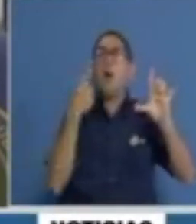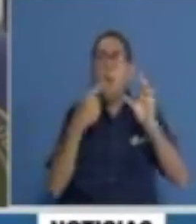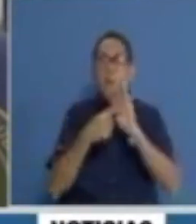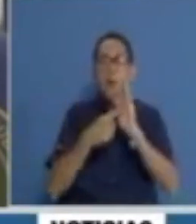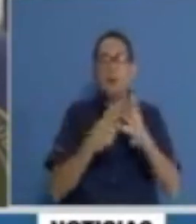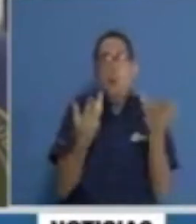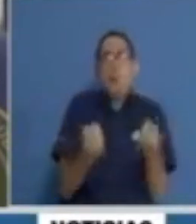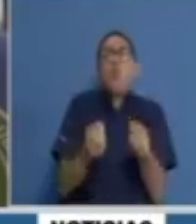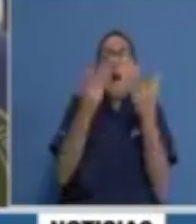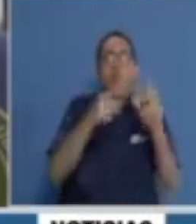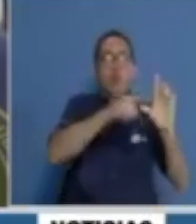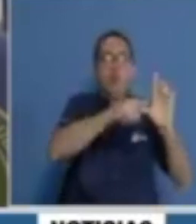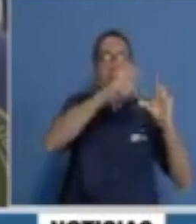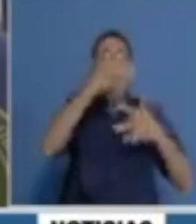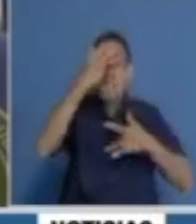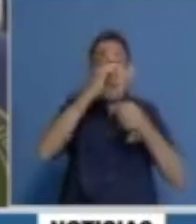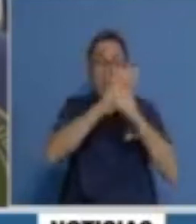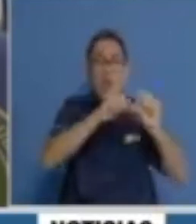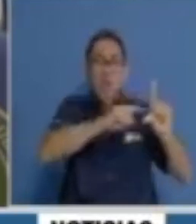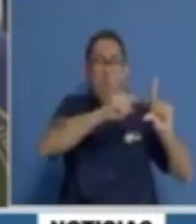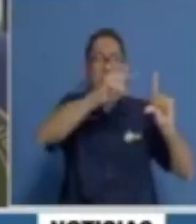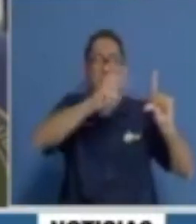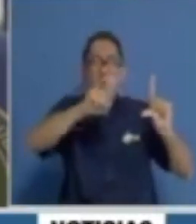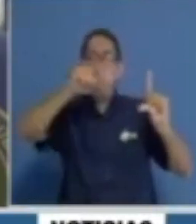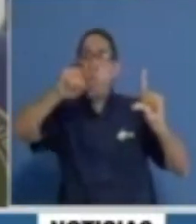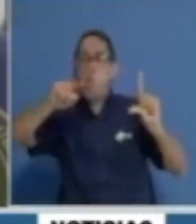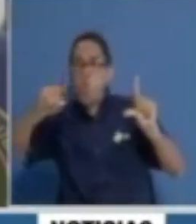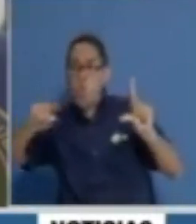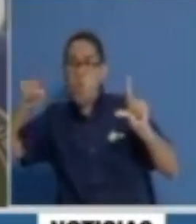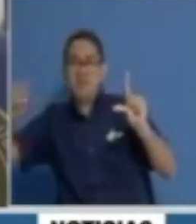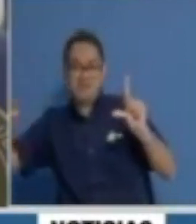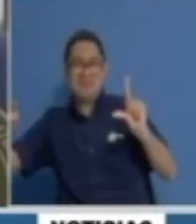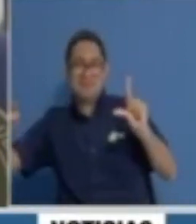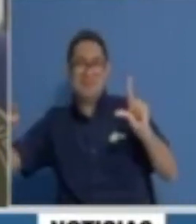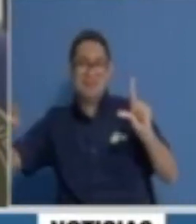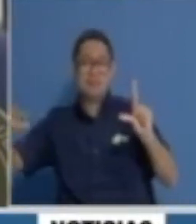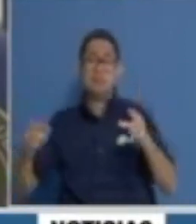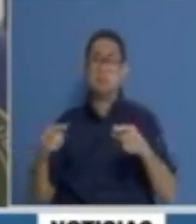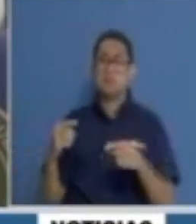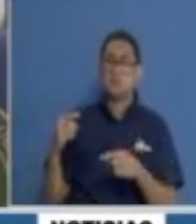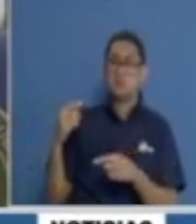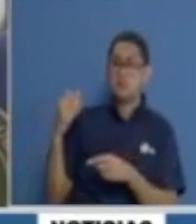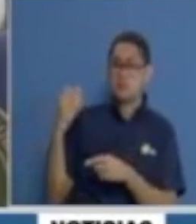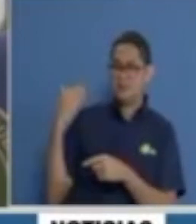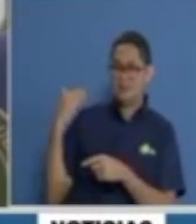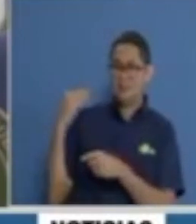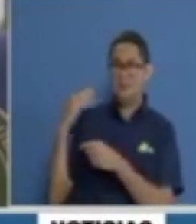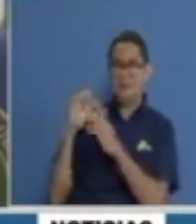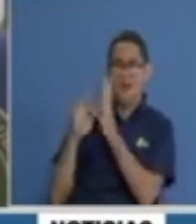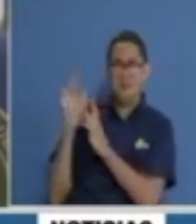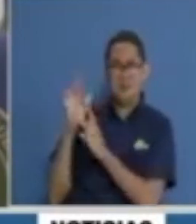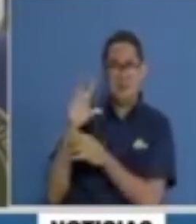5 hasta aproximadamente el 16 de abril vinimos reportando cerca del 30%. Durante la